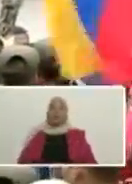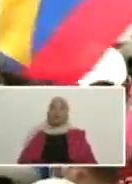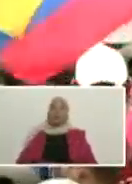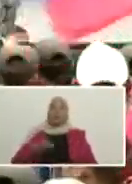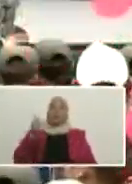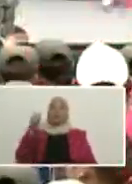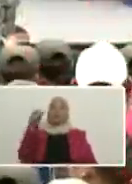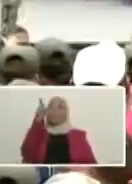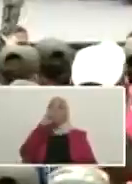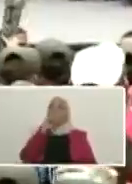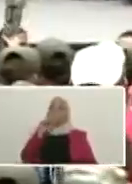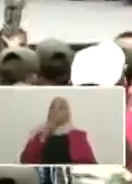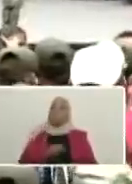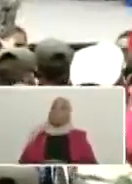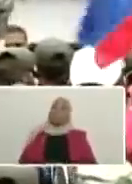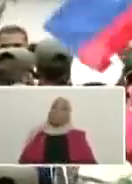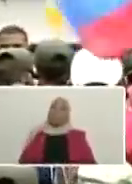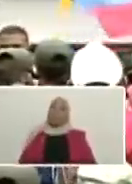10 años.